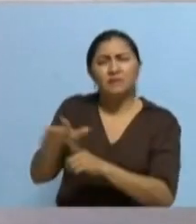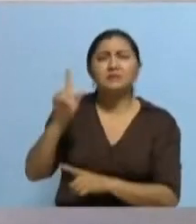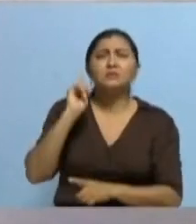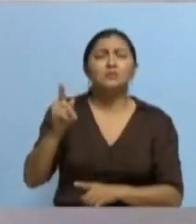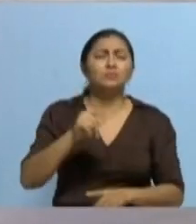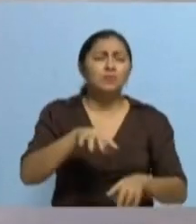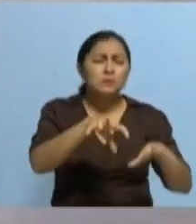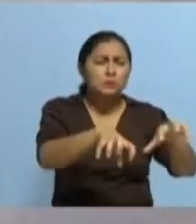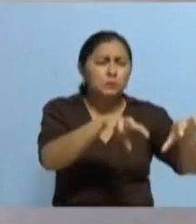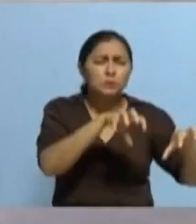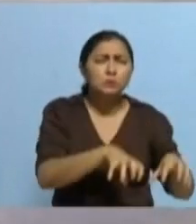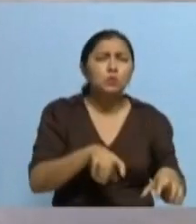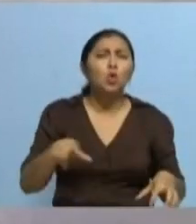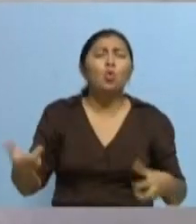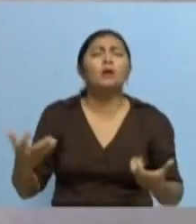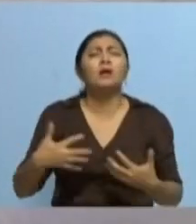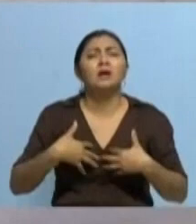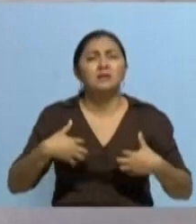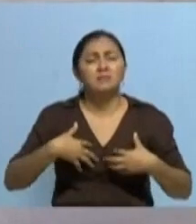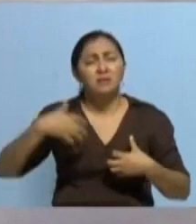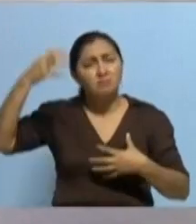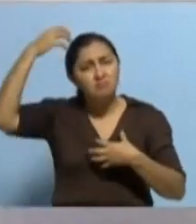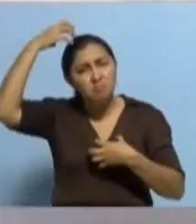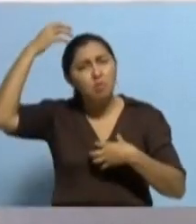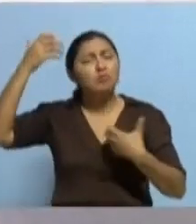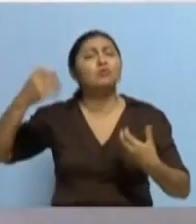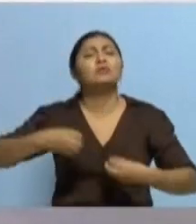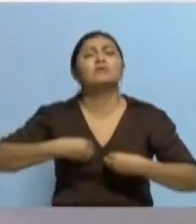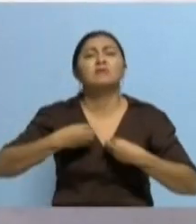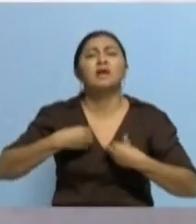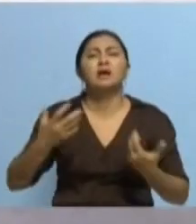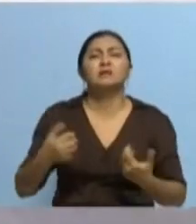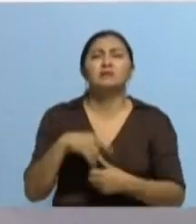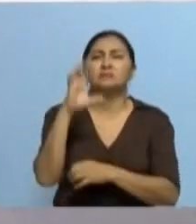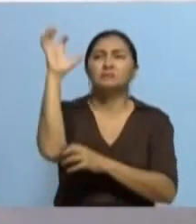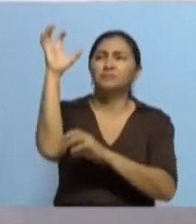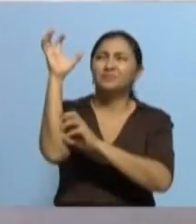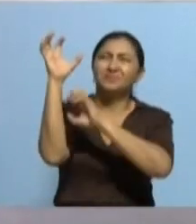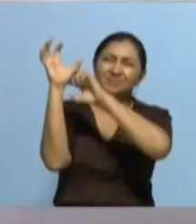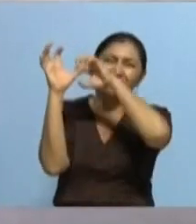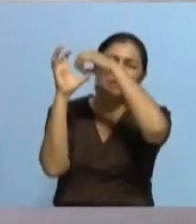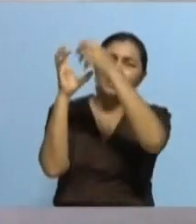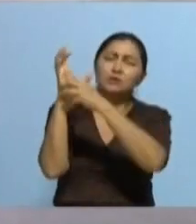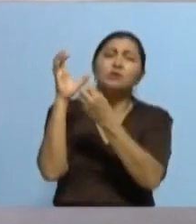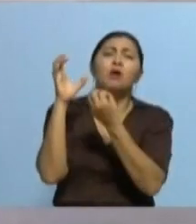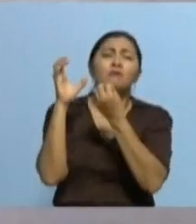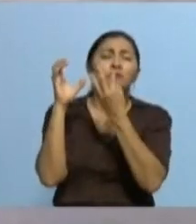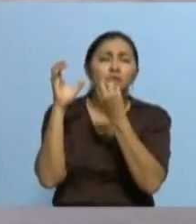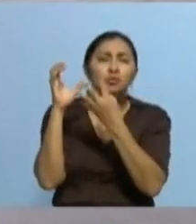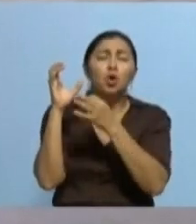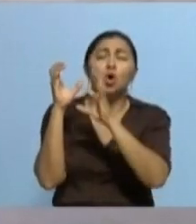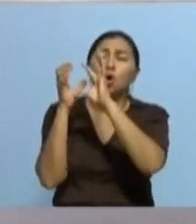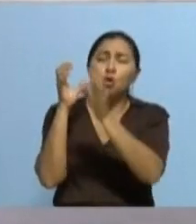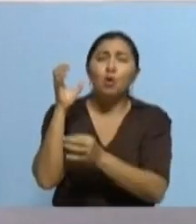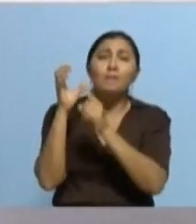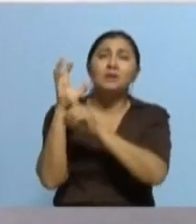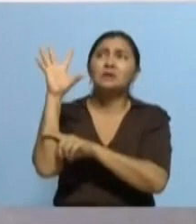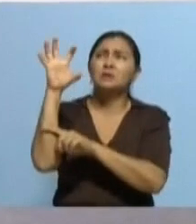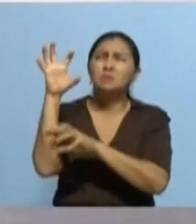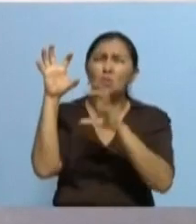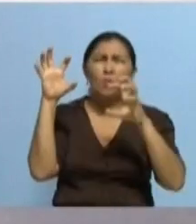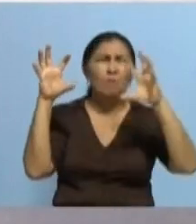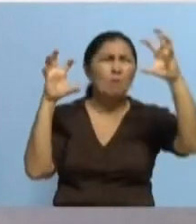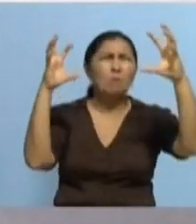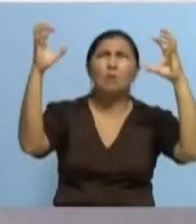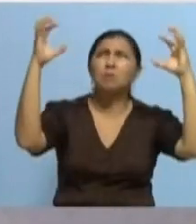temporada son los primates, los cuales se alimentan de frutos y hojas. Sin embargo, muchos árboles están secos, lo que